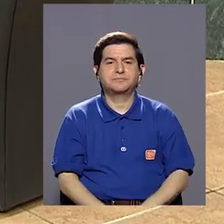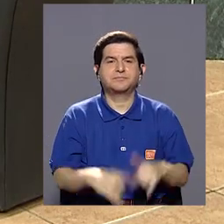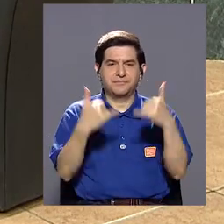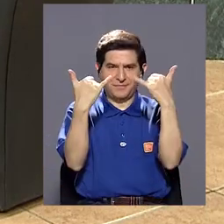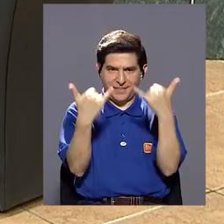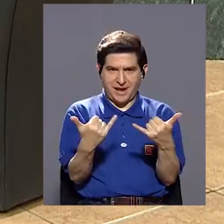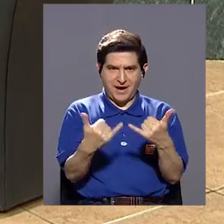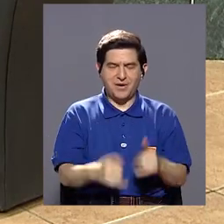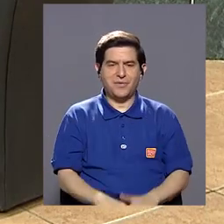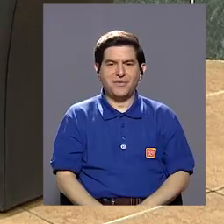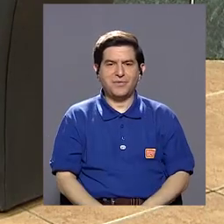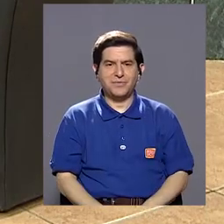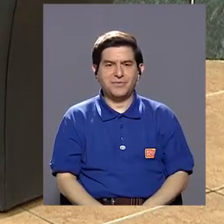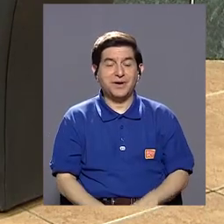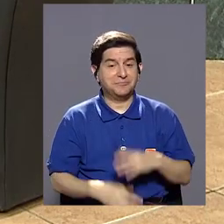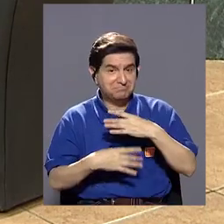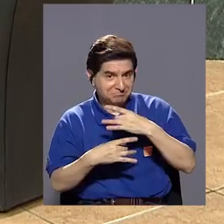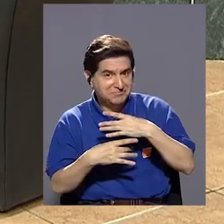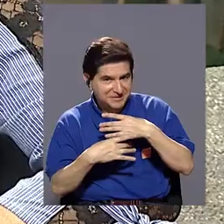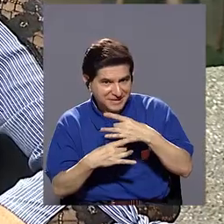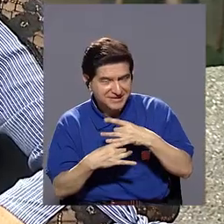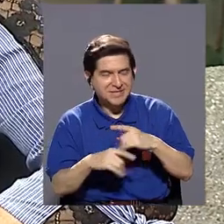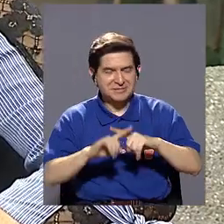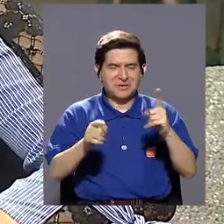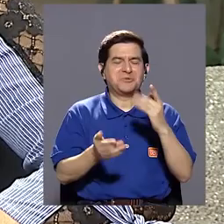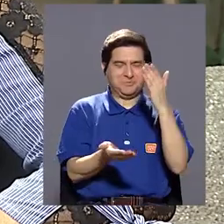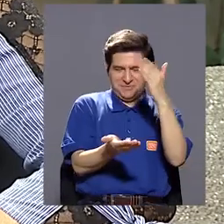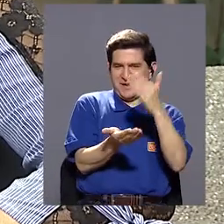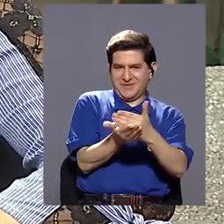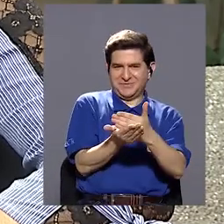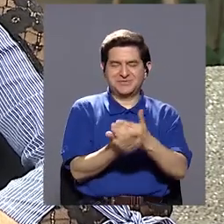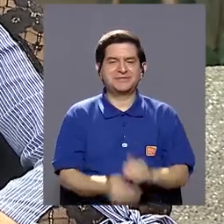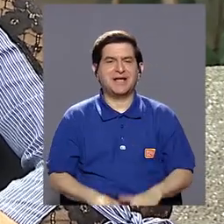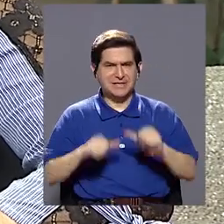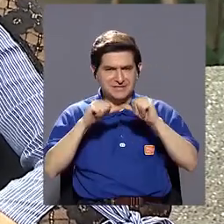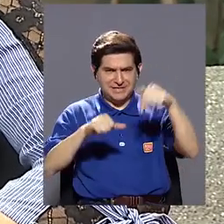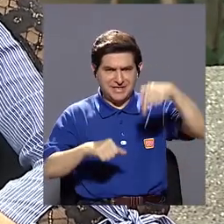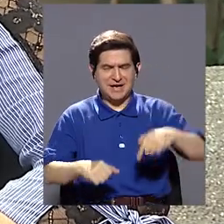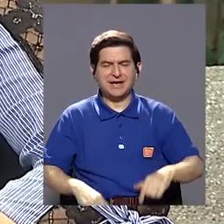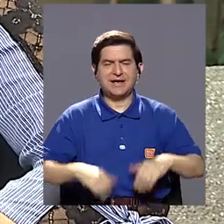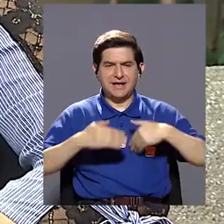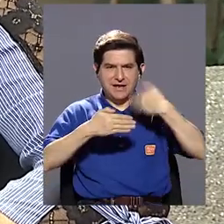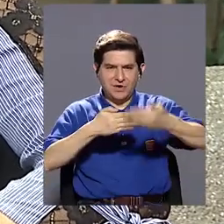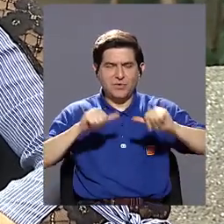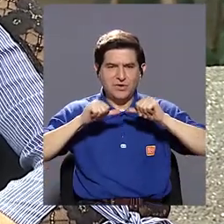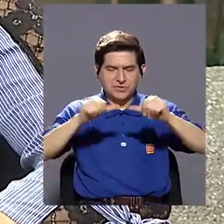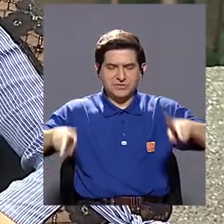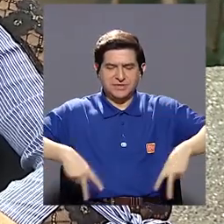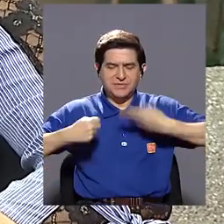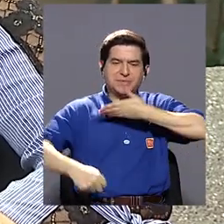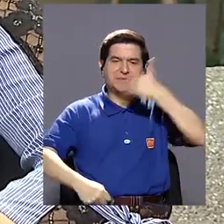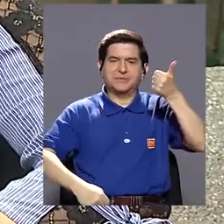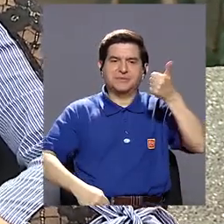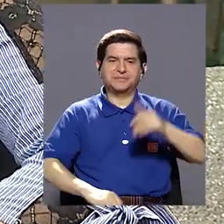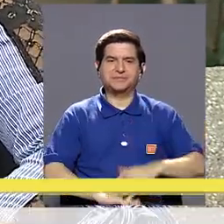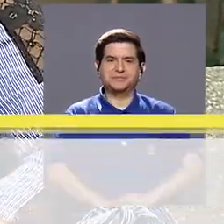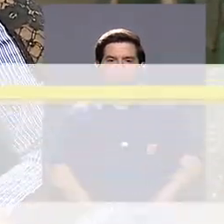es momento de hacer muy interesante. Una nueva pausa, quédese con nosotros, ya regresamos con más de Vivir